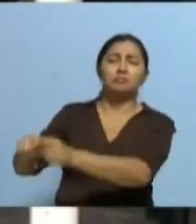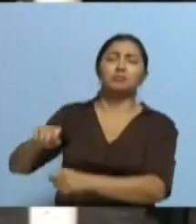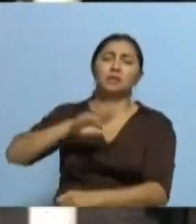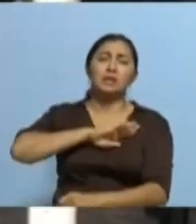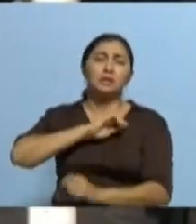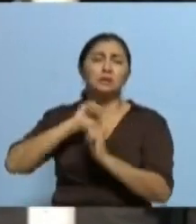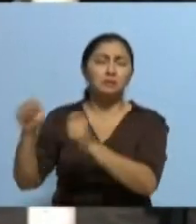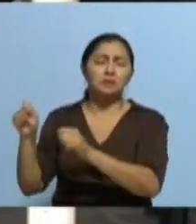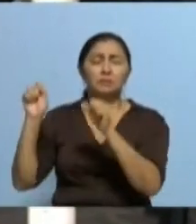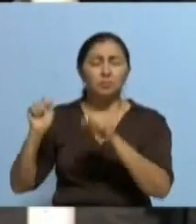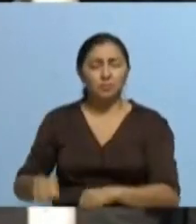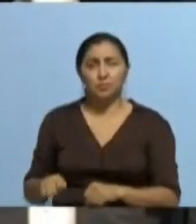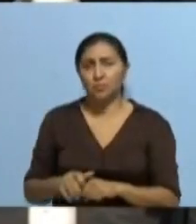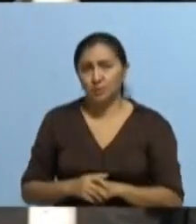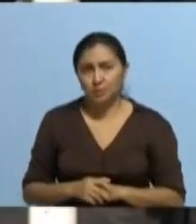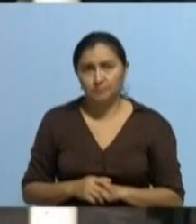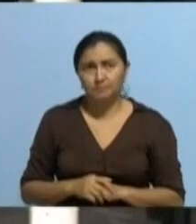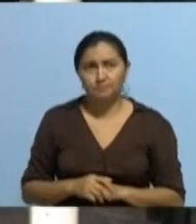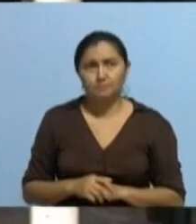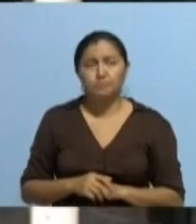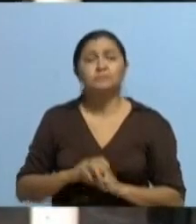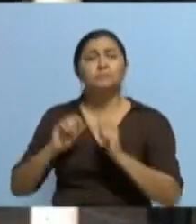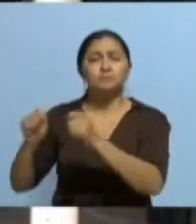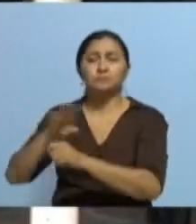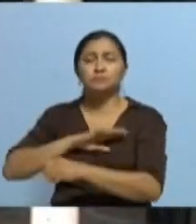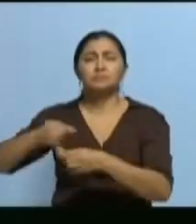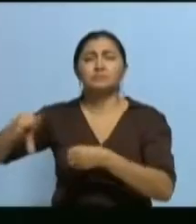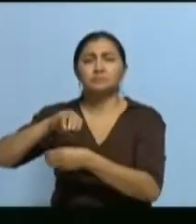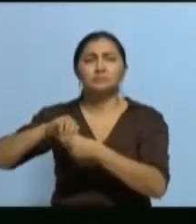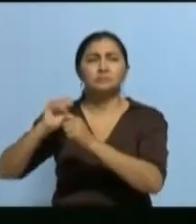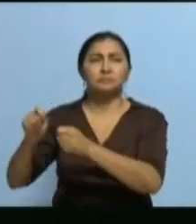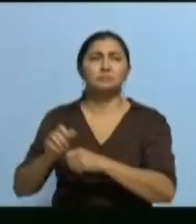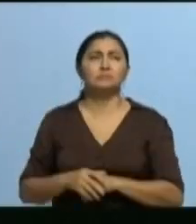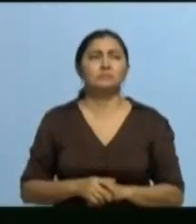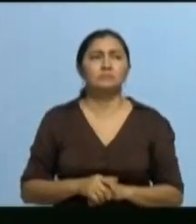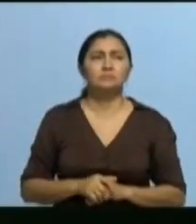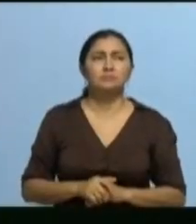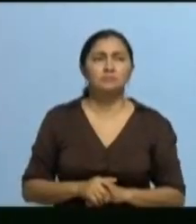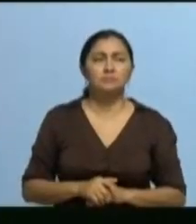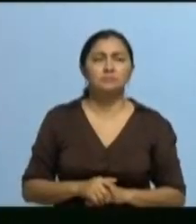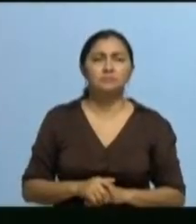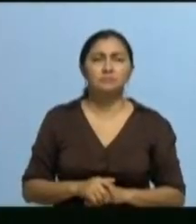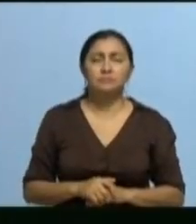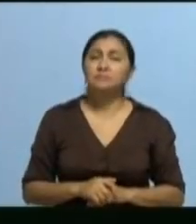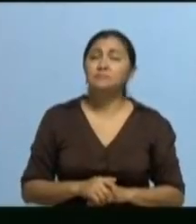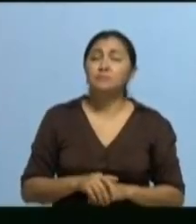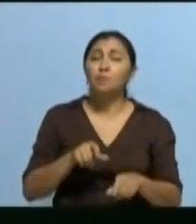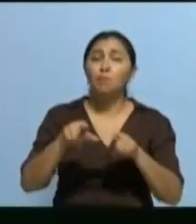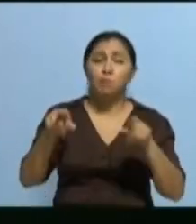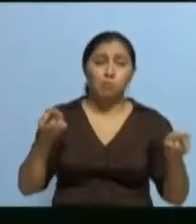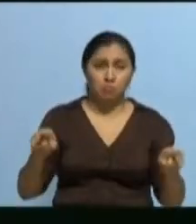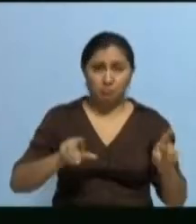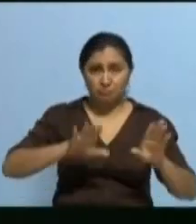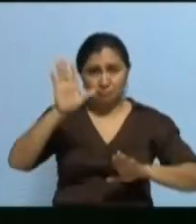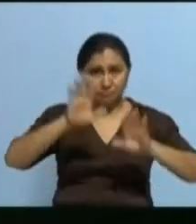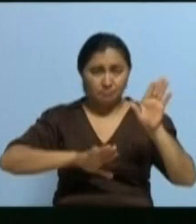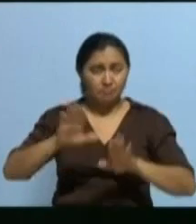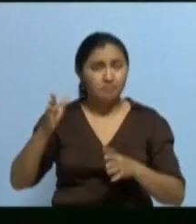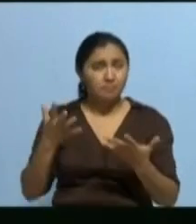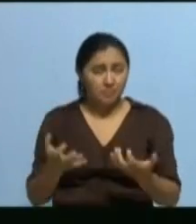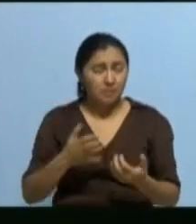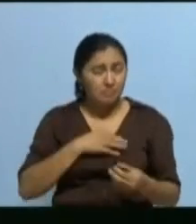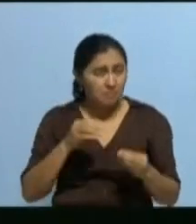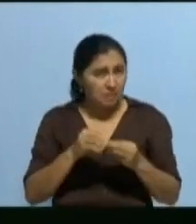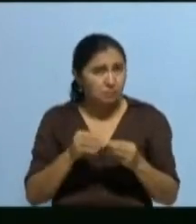a la alcaldía local, a las alcaldías locales de las localidades. Aquellas personas que deseen postularse y deseen obtener